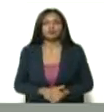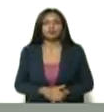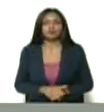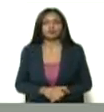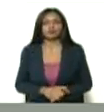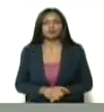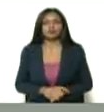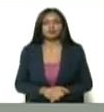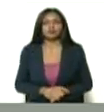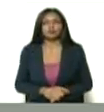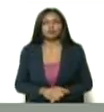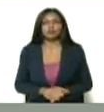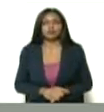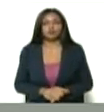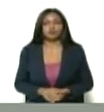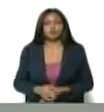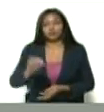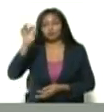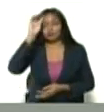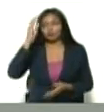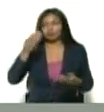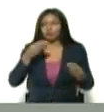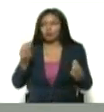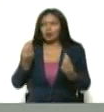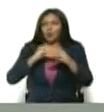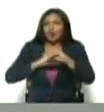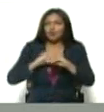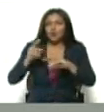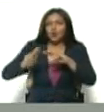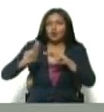No sé si hay consenso entre los niños y las niñas.